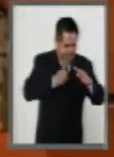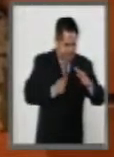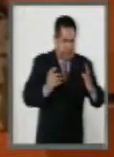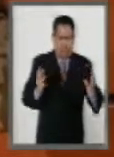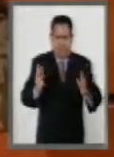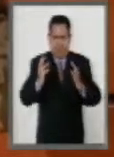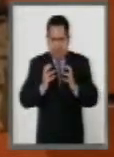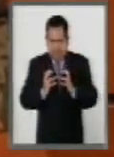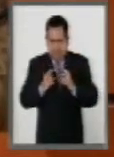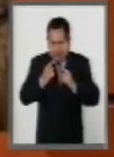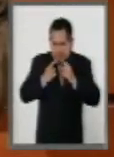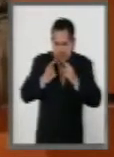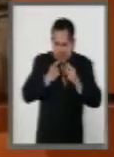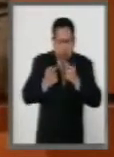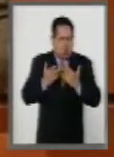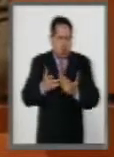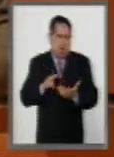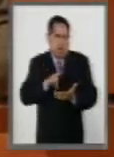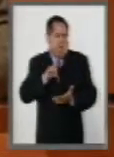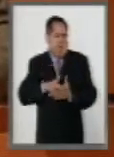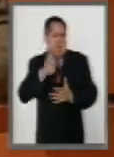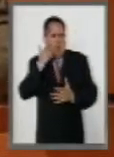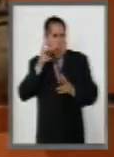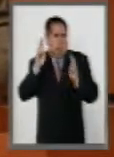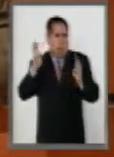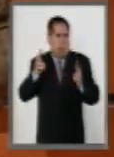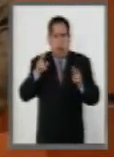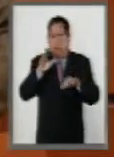sobre la ley que pretendía